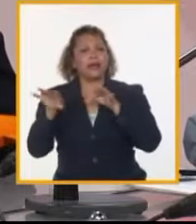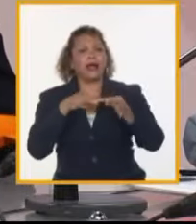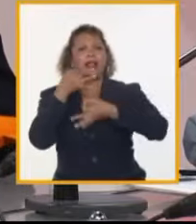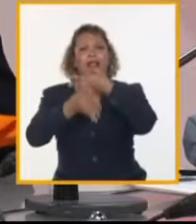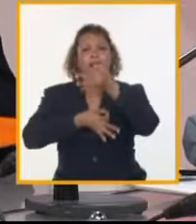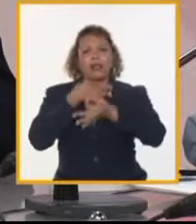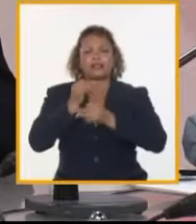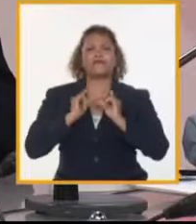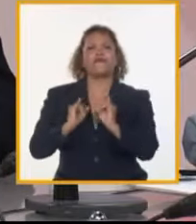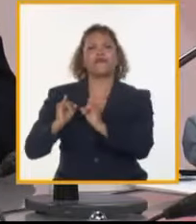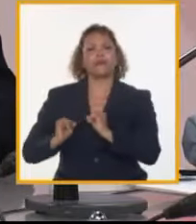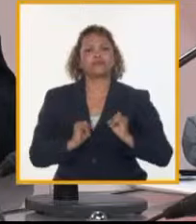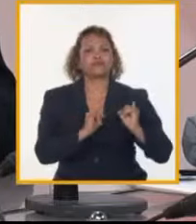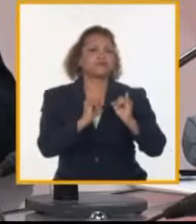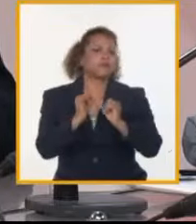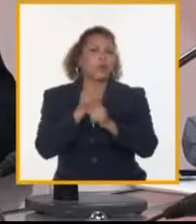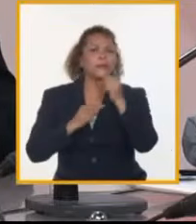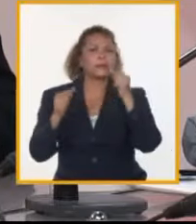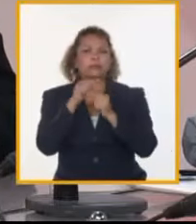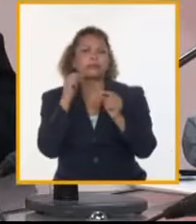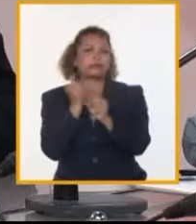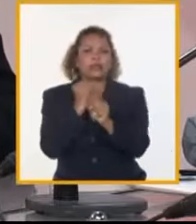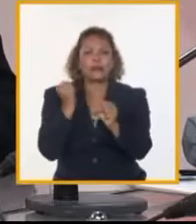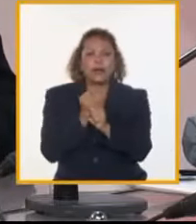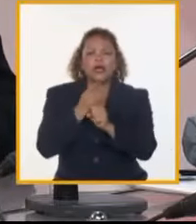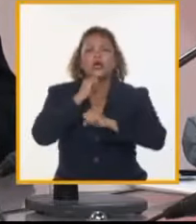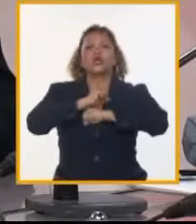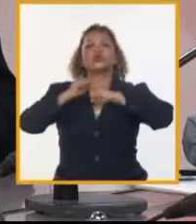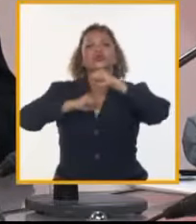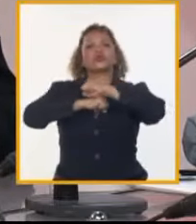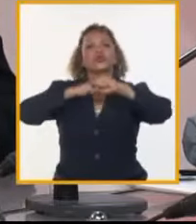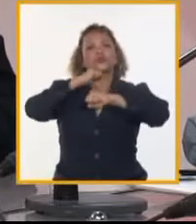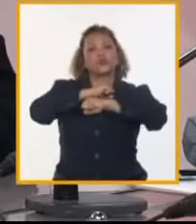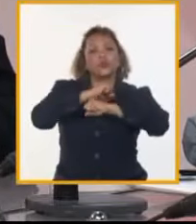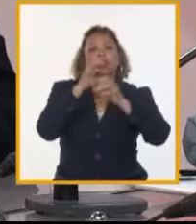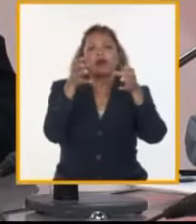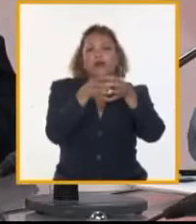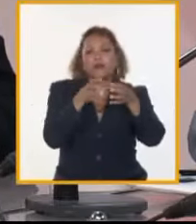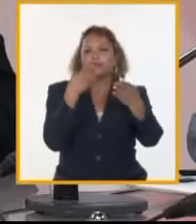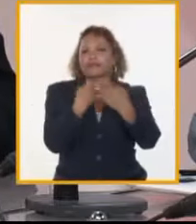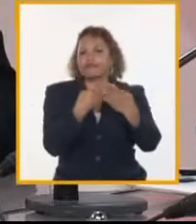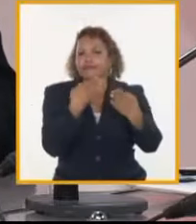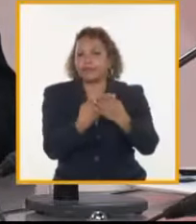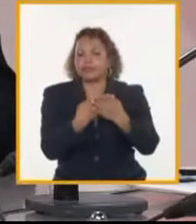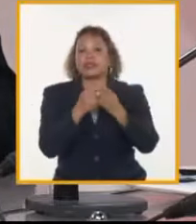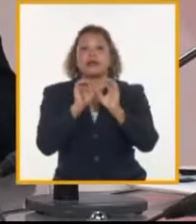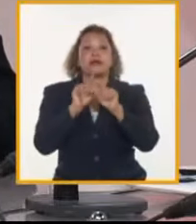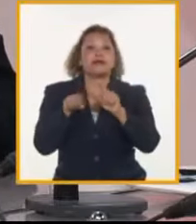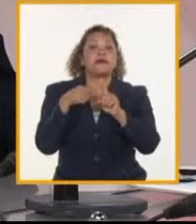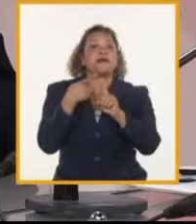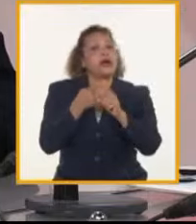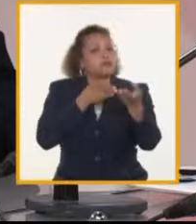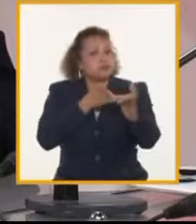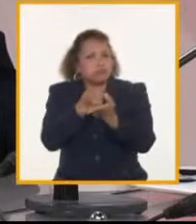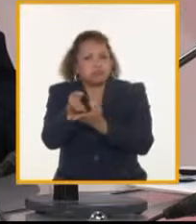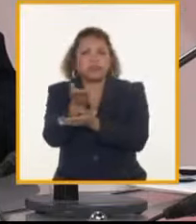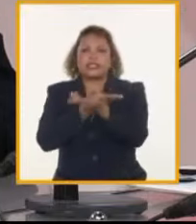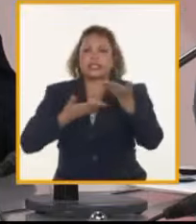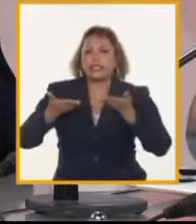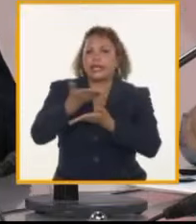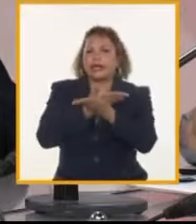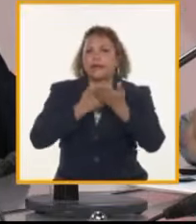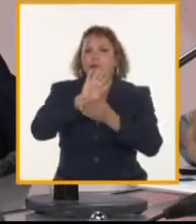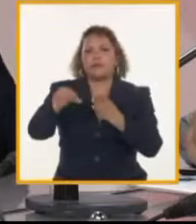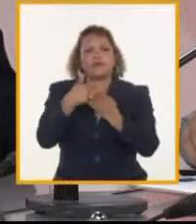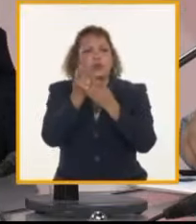información sobre sus principales misiones y las estructuras de este grupo empresarial y han continuado el intercambio en la jornada de hoy,